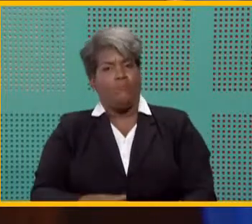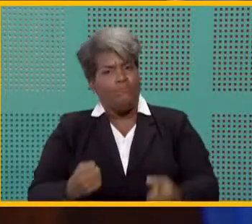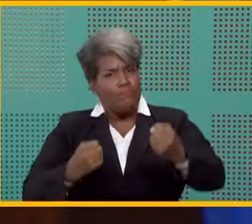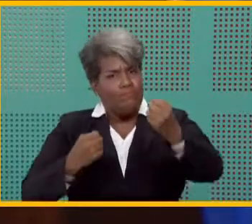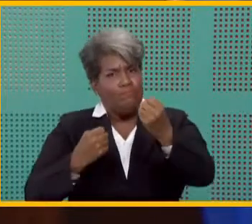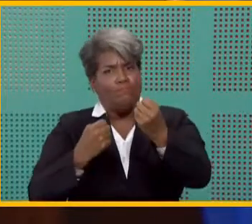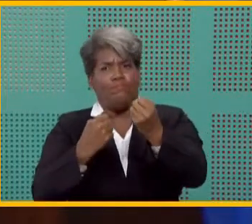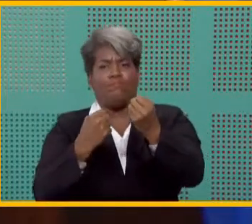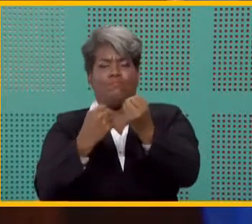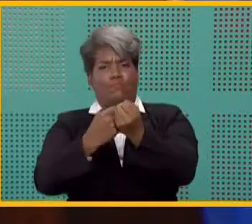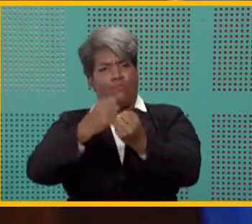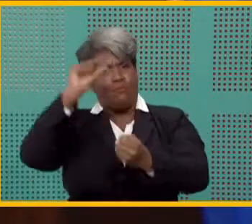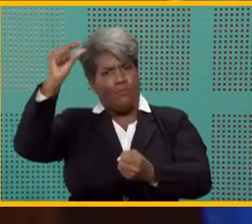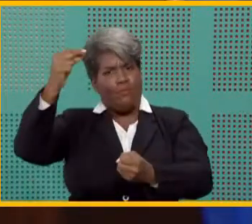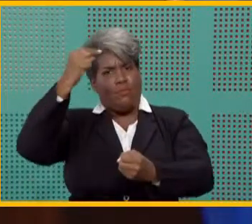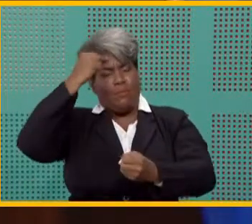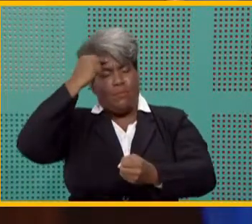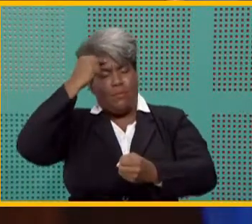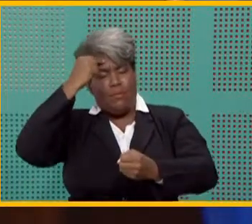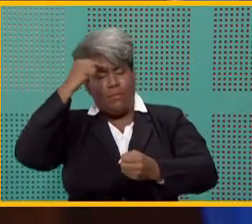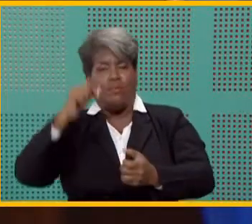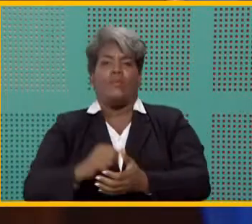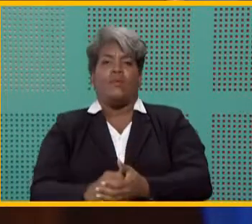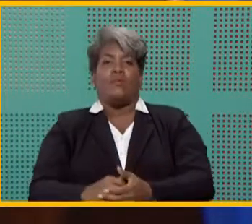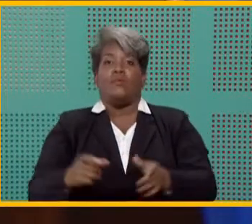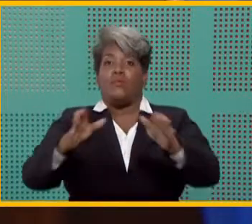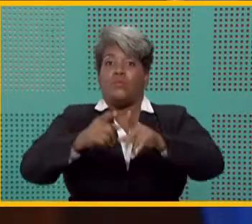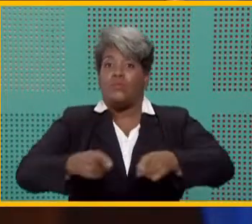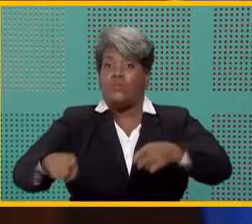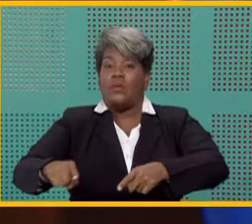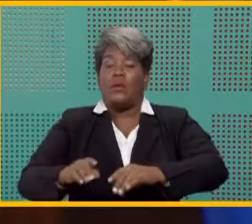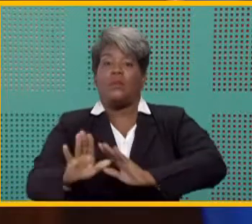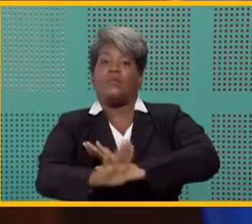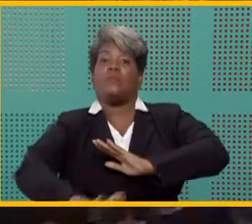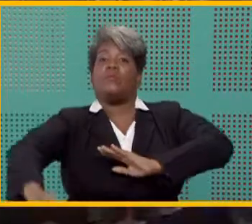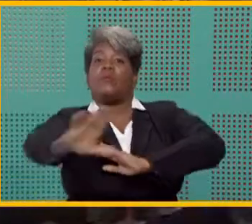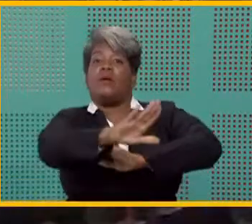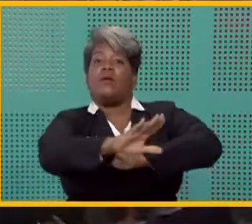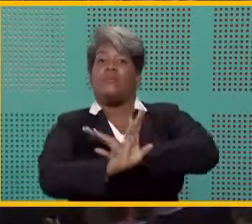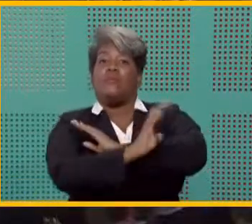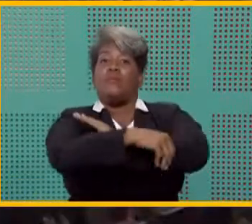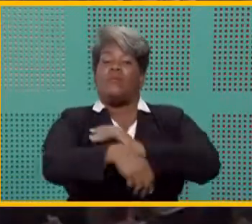a favor del Estado en el recurso de casación del caso de Bahía de las Águilas.